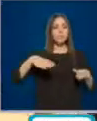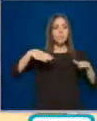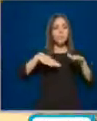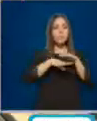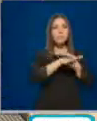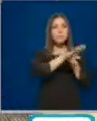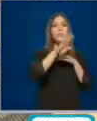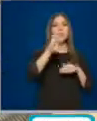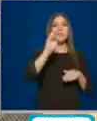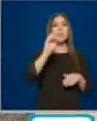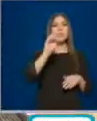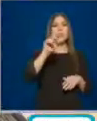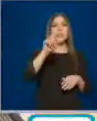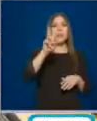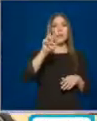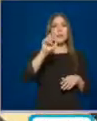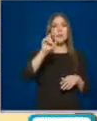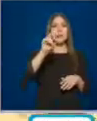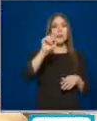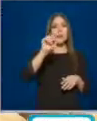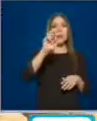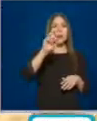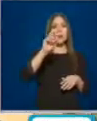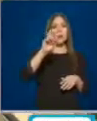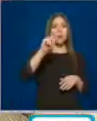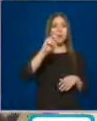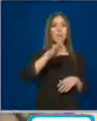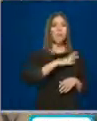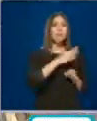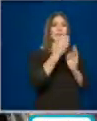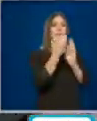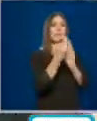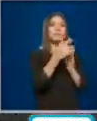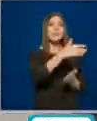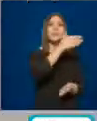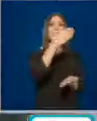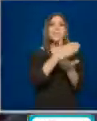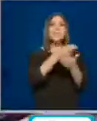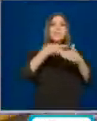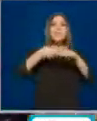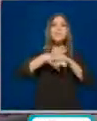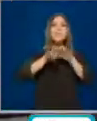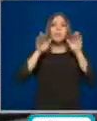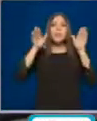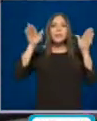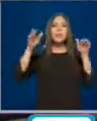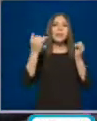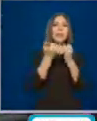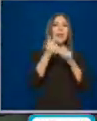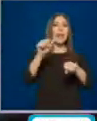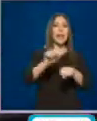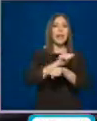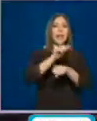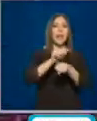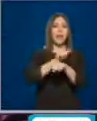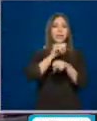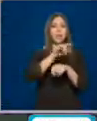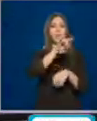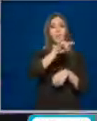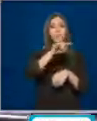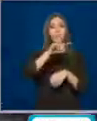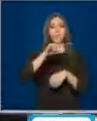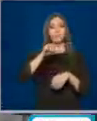donde está el metro, la estación del metro Aeropuerto, los paraderos de los microbuses, los